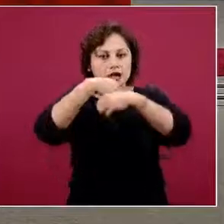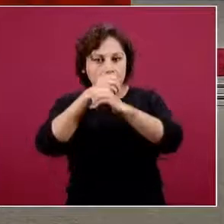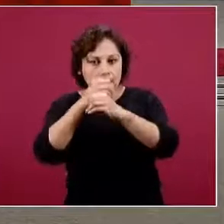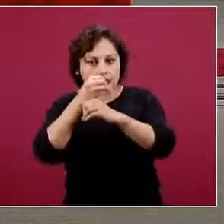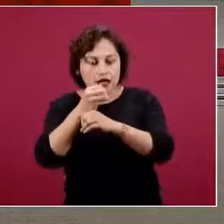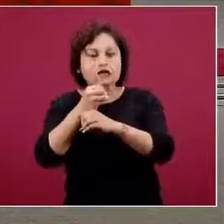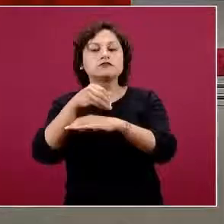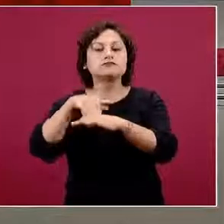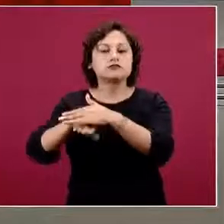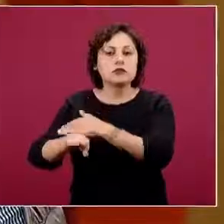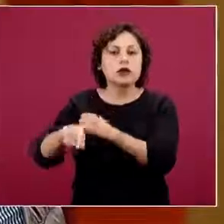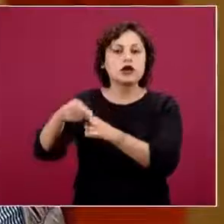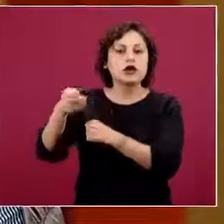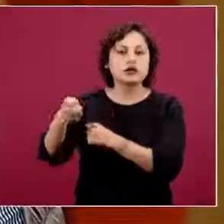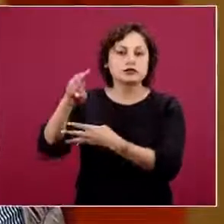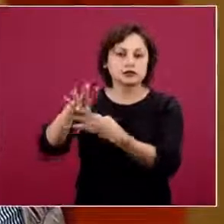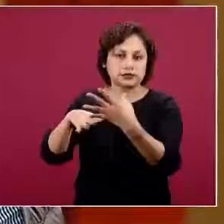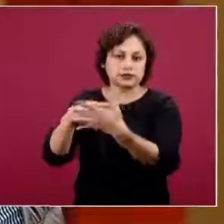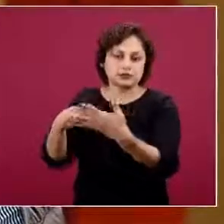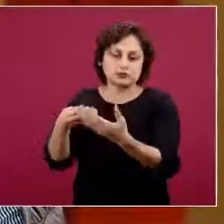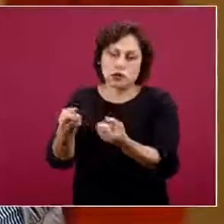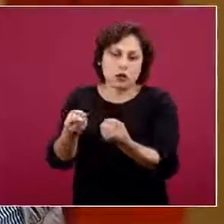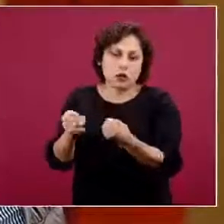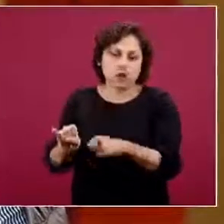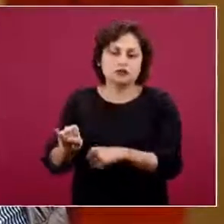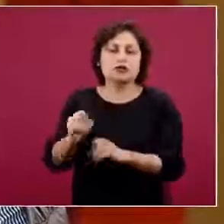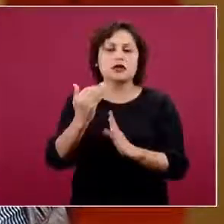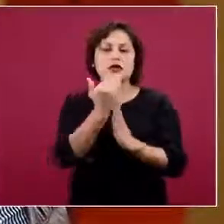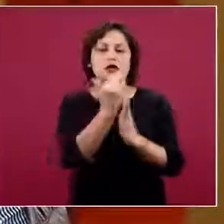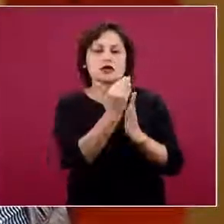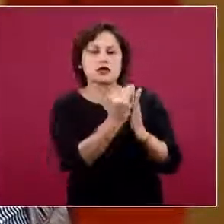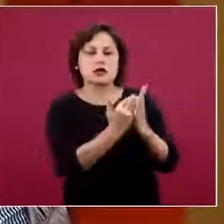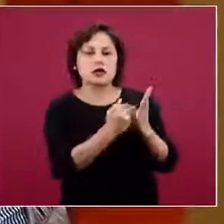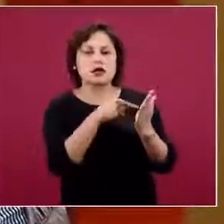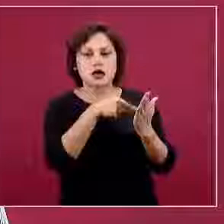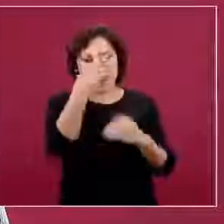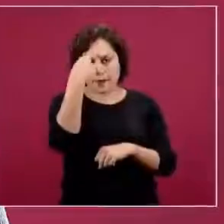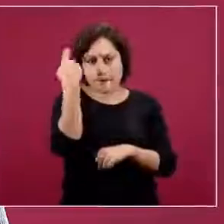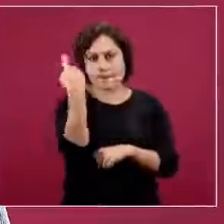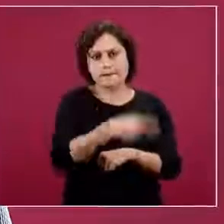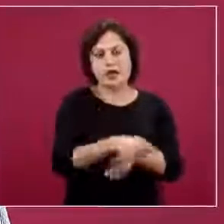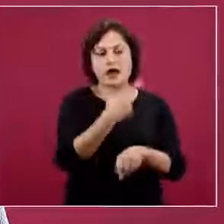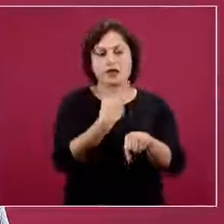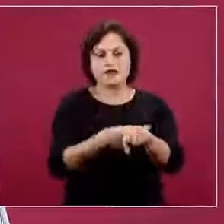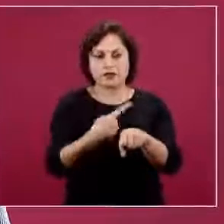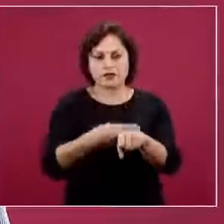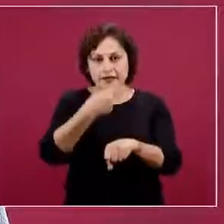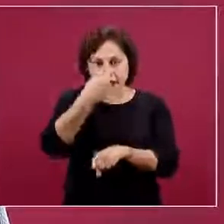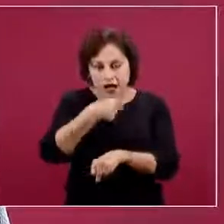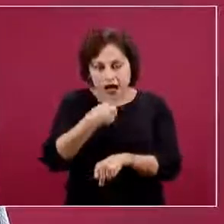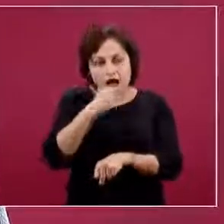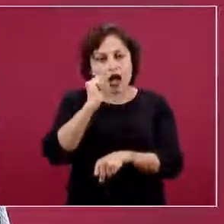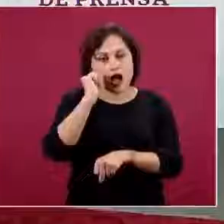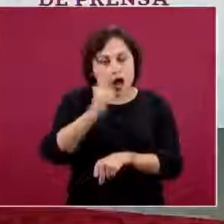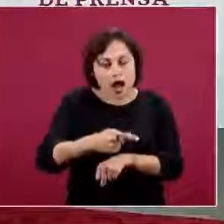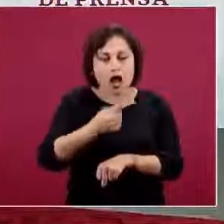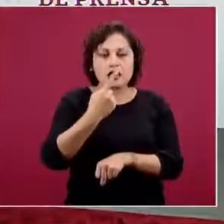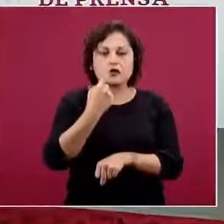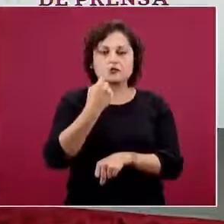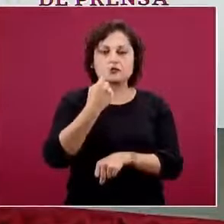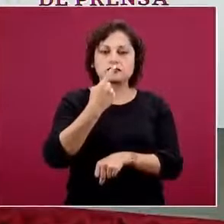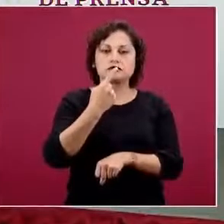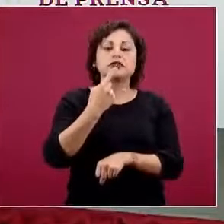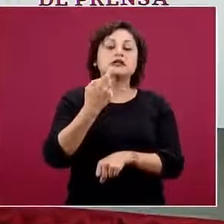viral, que es acorde a los protocolos que se tienen de estudio para las enfermedades respiratorias, sobre todo cuando se presume que son de origen